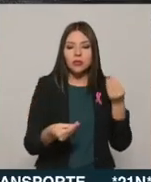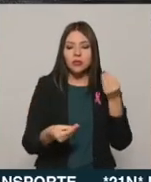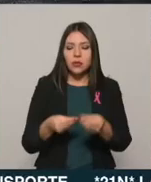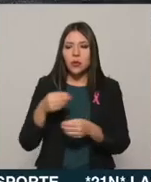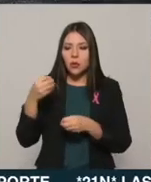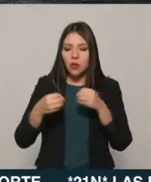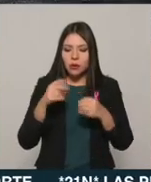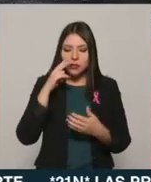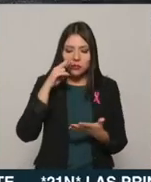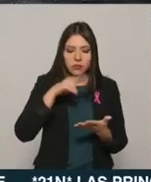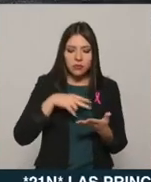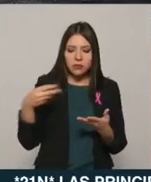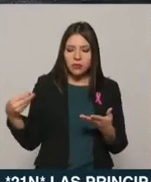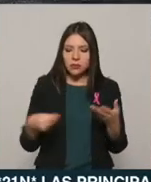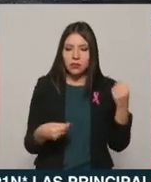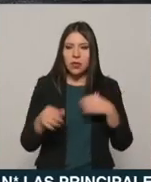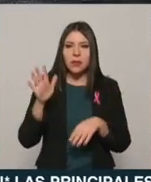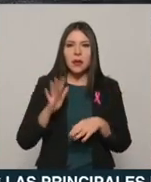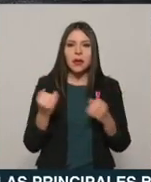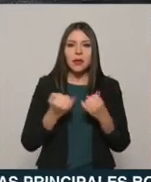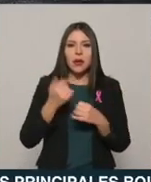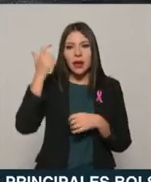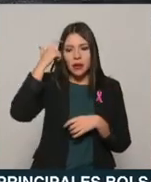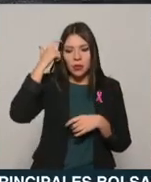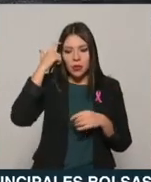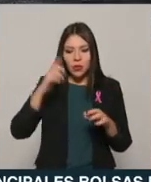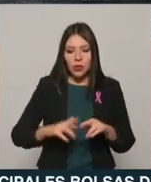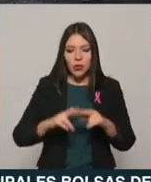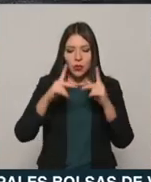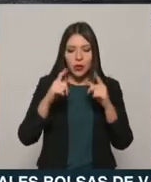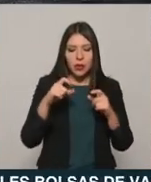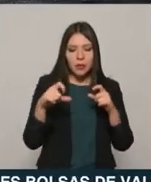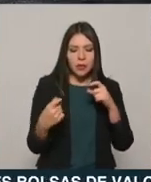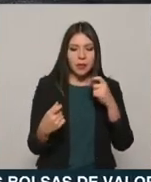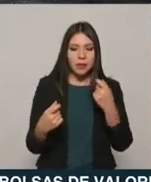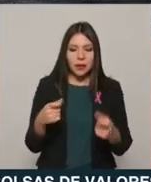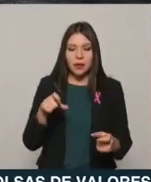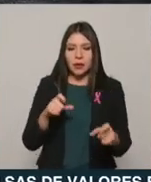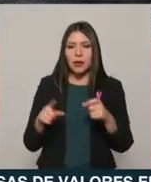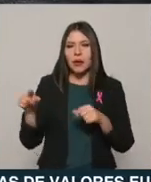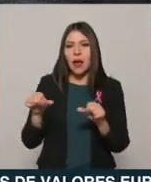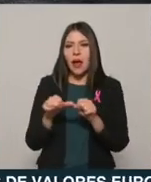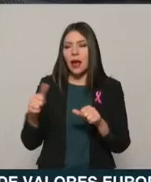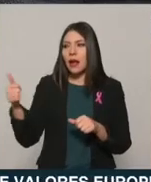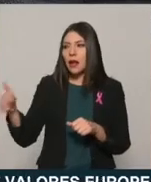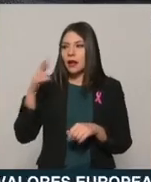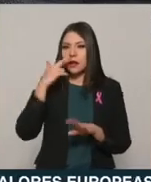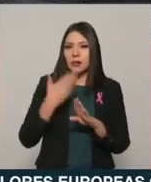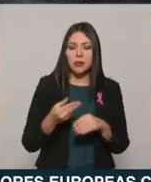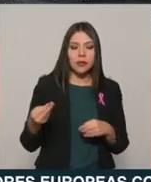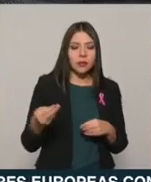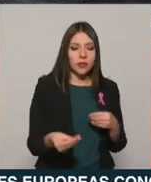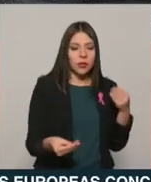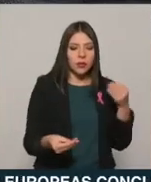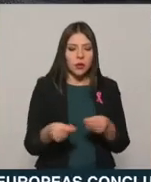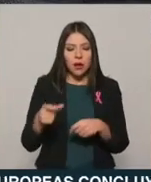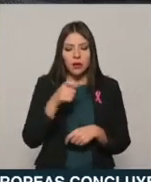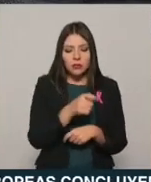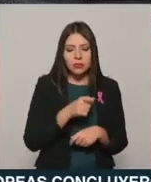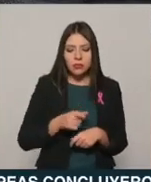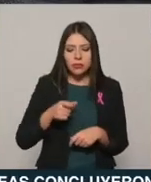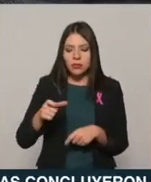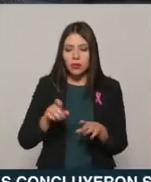armando todo un panorama, como si fuera un rompecabezas. Cada área pericial le brinda un pedacito, él lo organiza y es quien va a determinar la